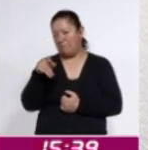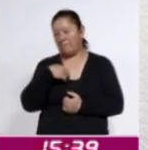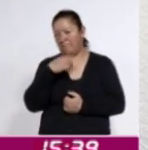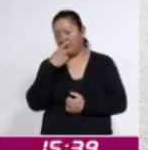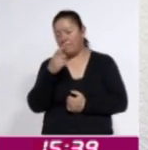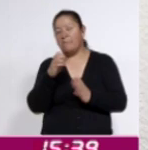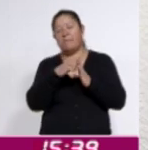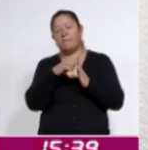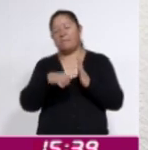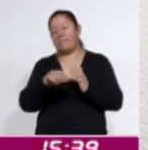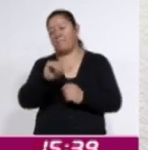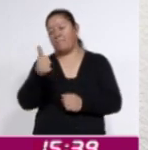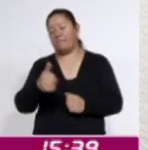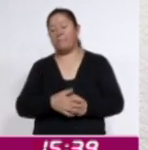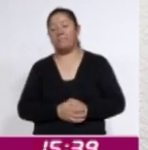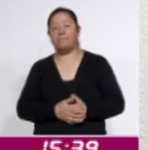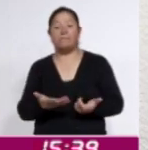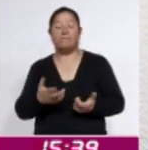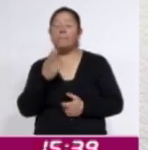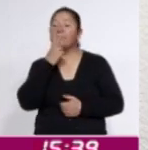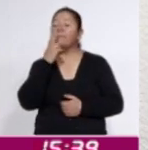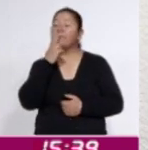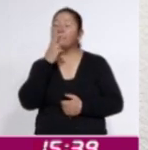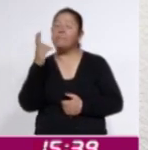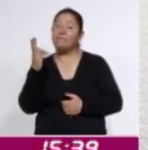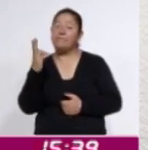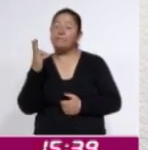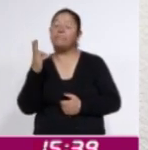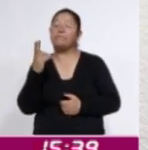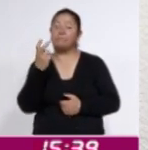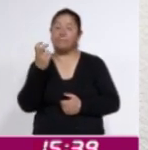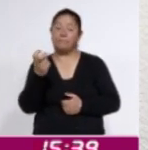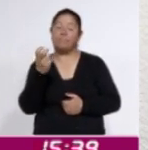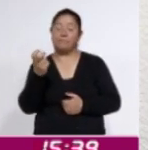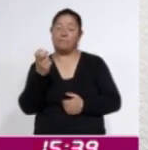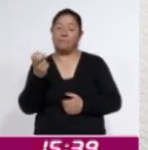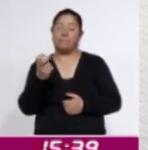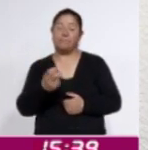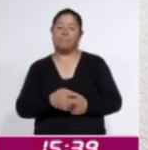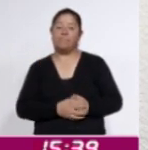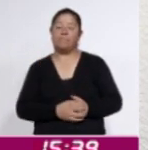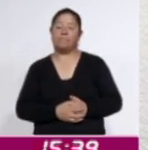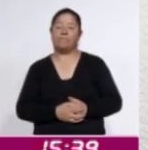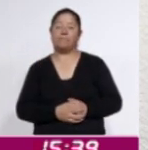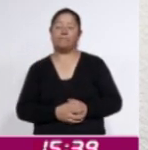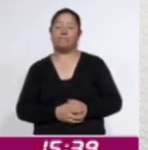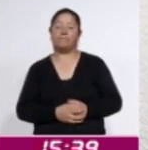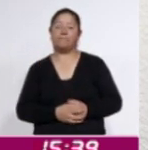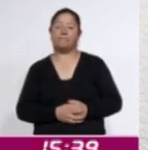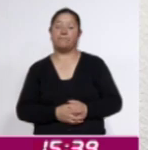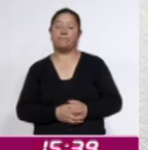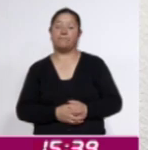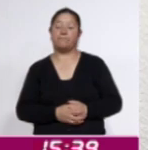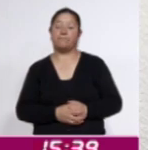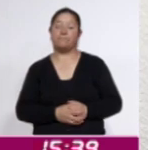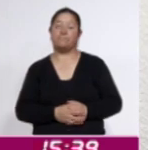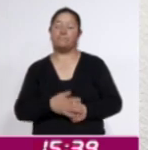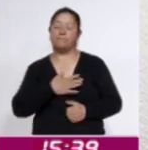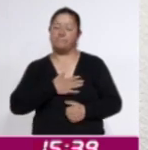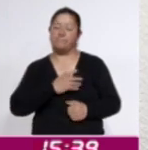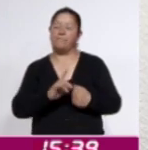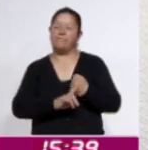como es el fumar. El ser fumadores activos o el fumadores pasivos nos va a afectar